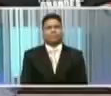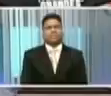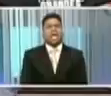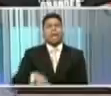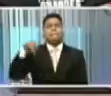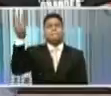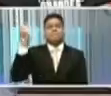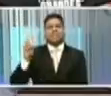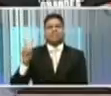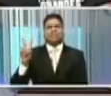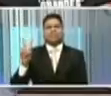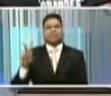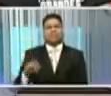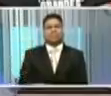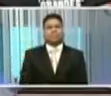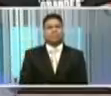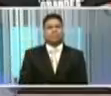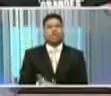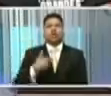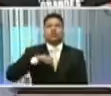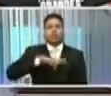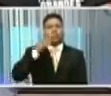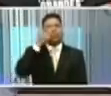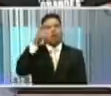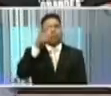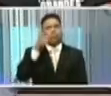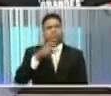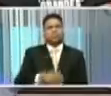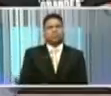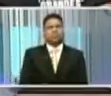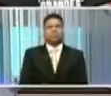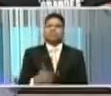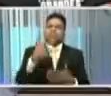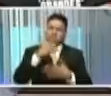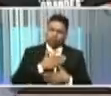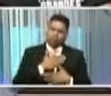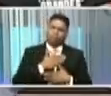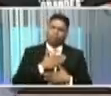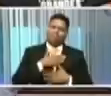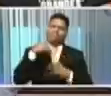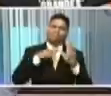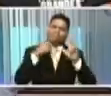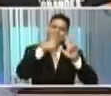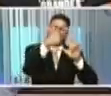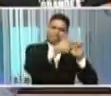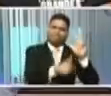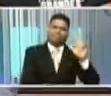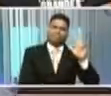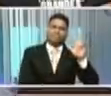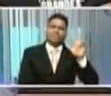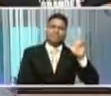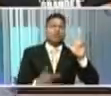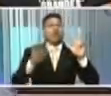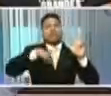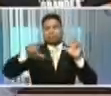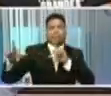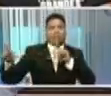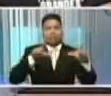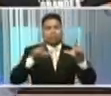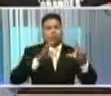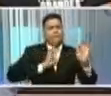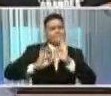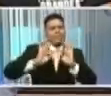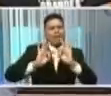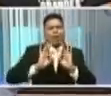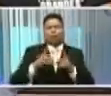Venezuela, nuestro pueblo y yo estamos preparados para lo que